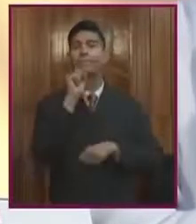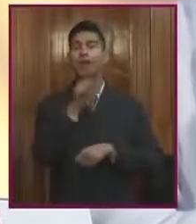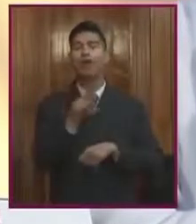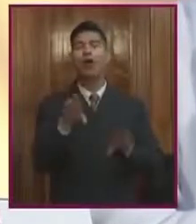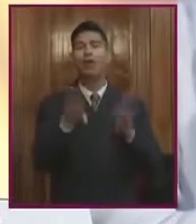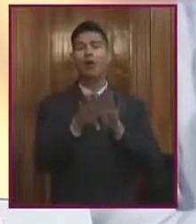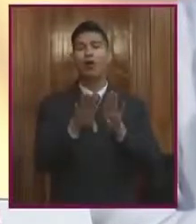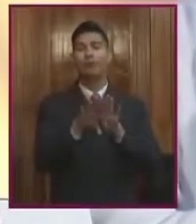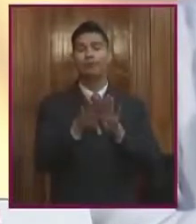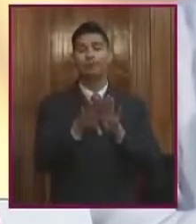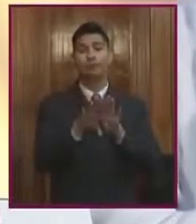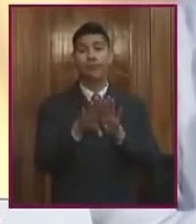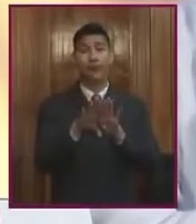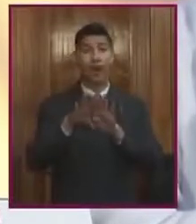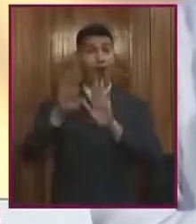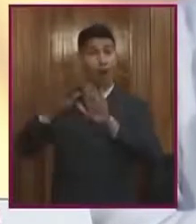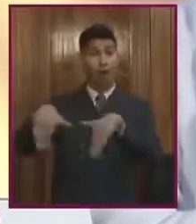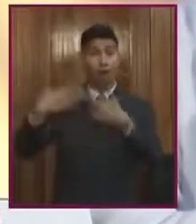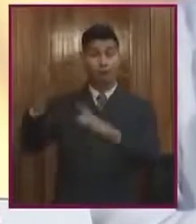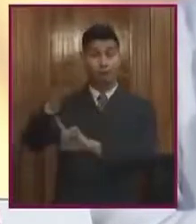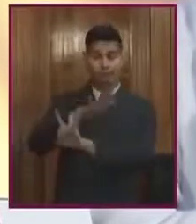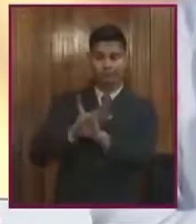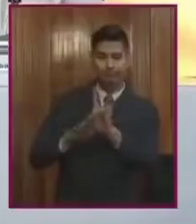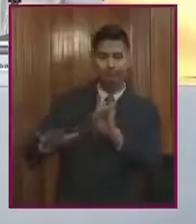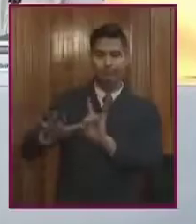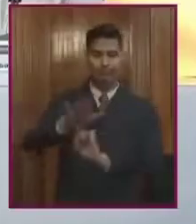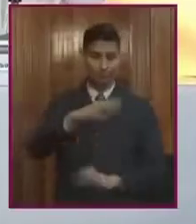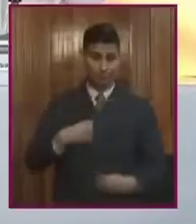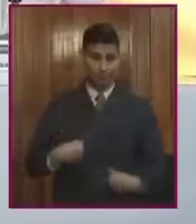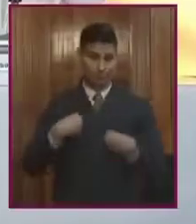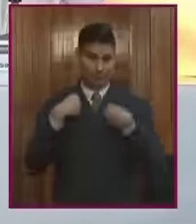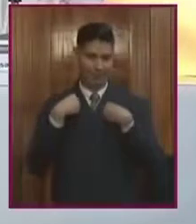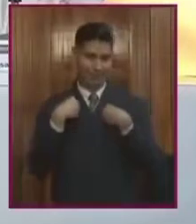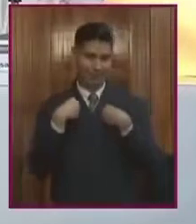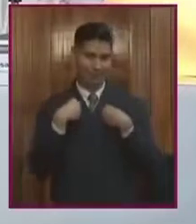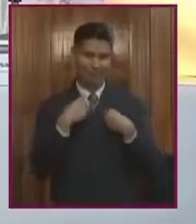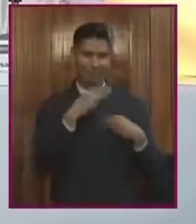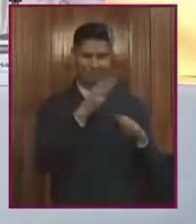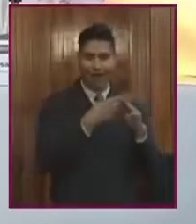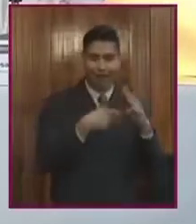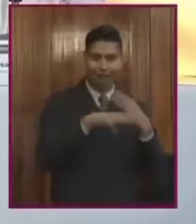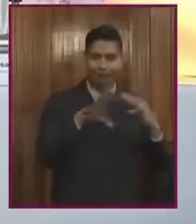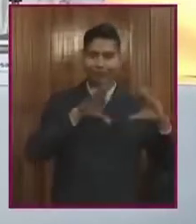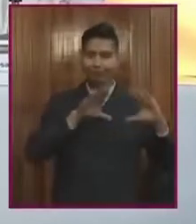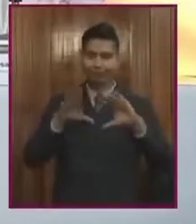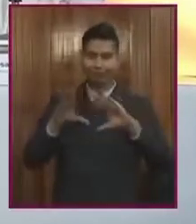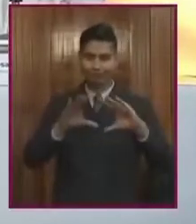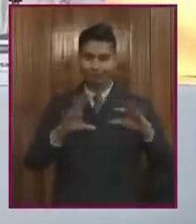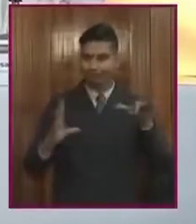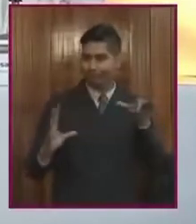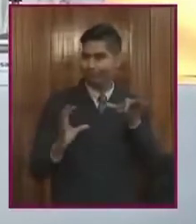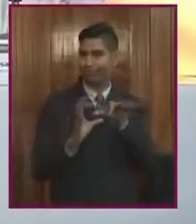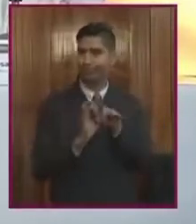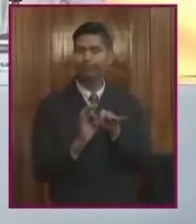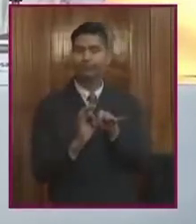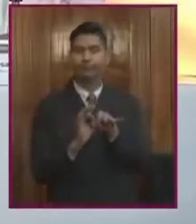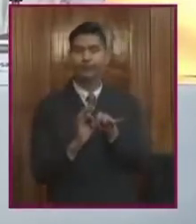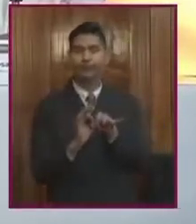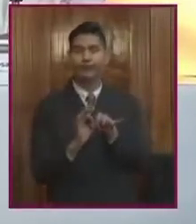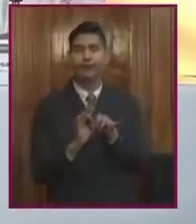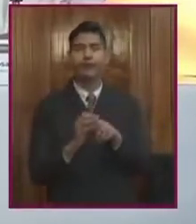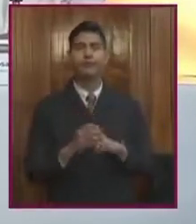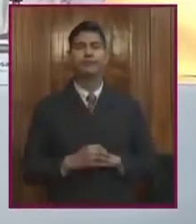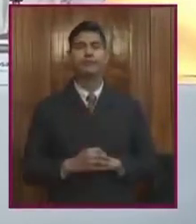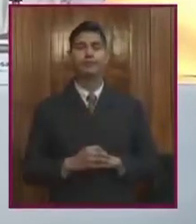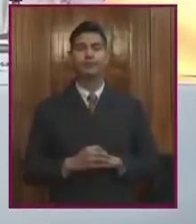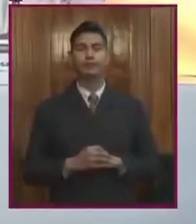que el entorno donde se desempeñan cada uno de nuestros alumnos. Una articulación muy diferente entre